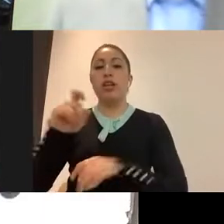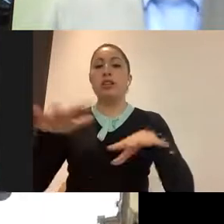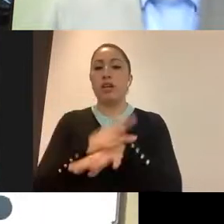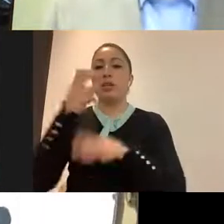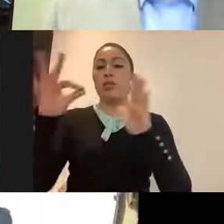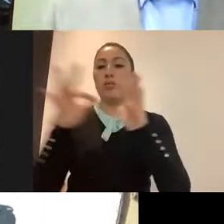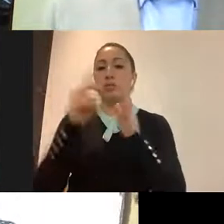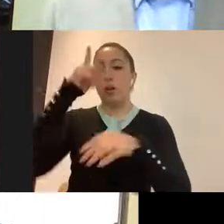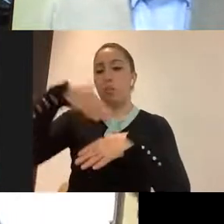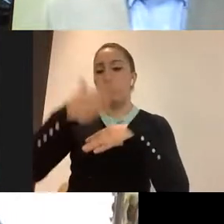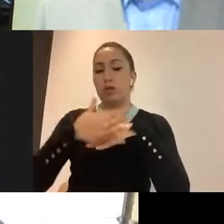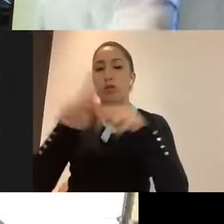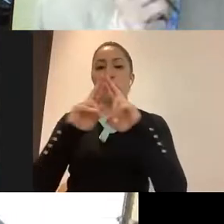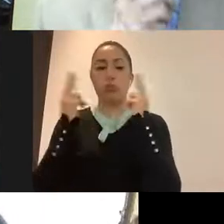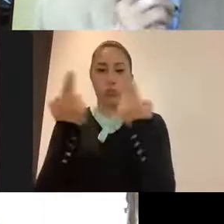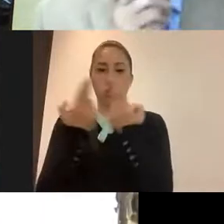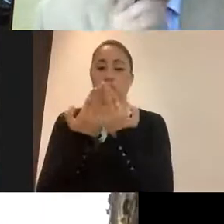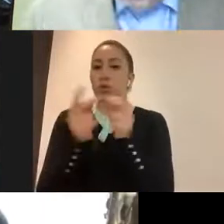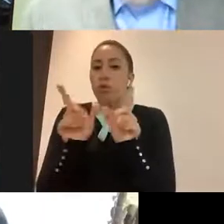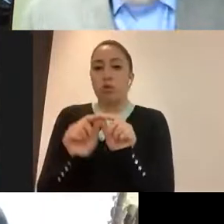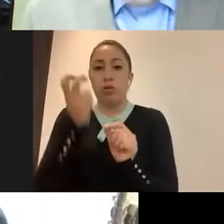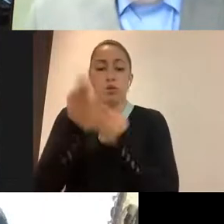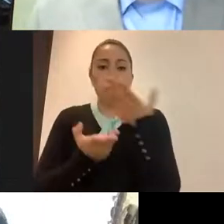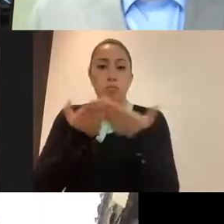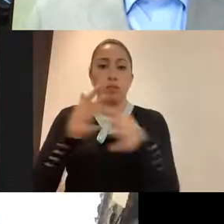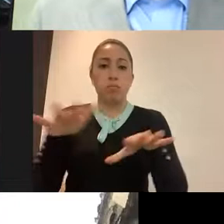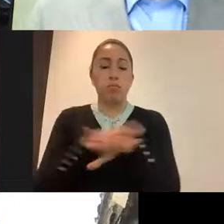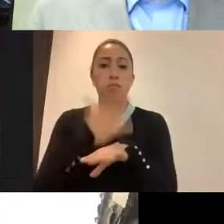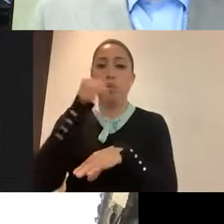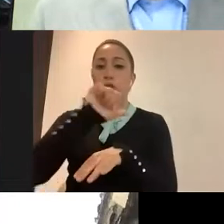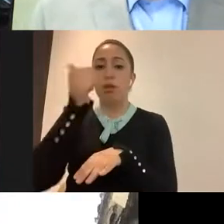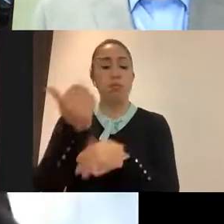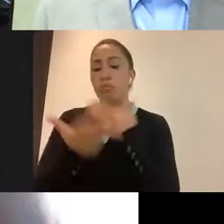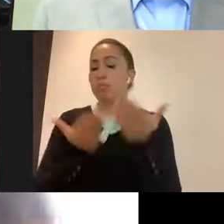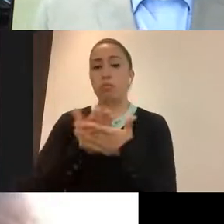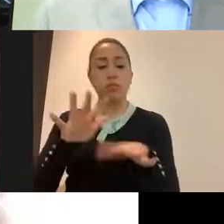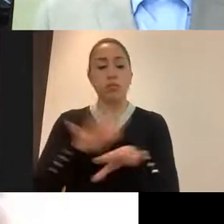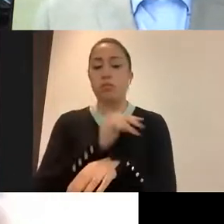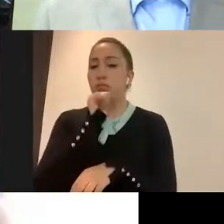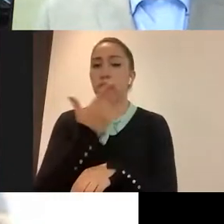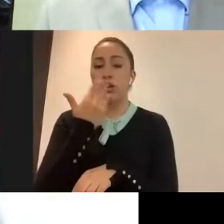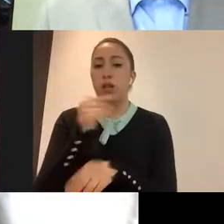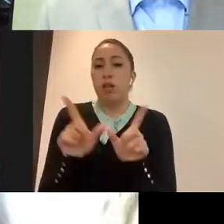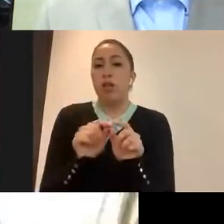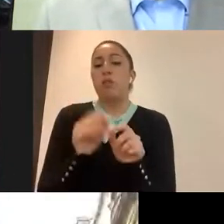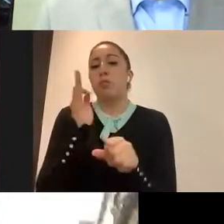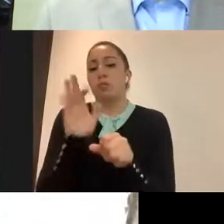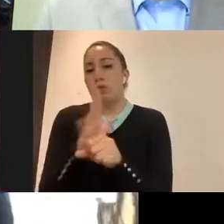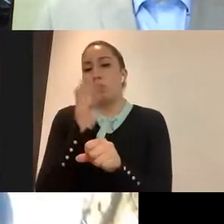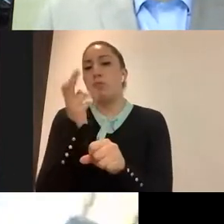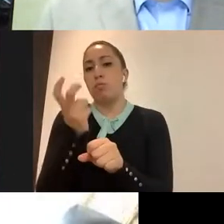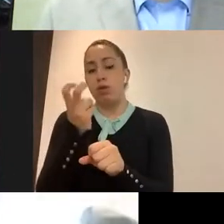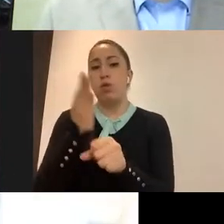siguiente sesión, y salvo esa modificación del orden del día, pues se pone a consideración de todas y de todos